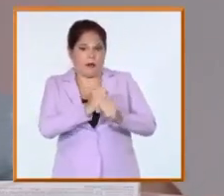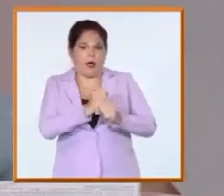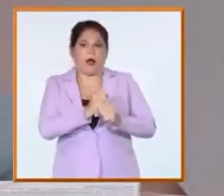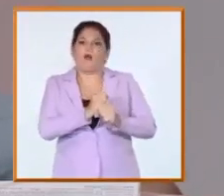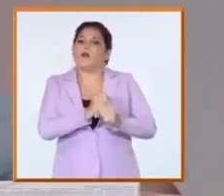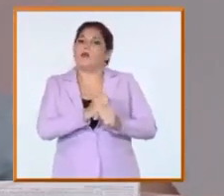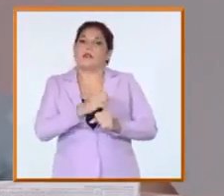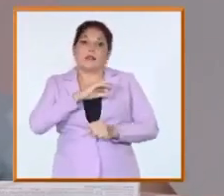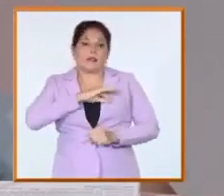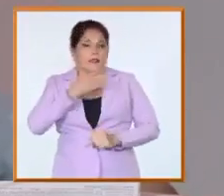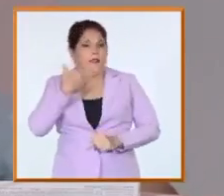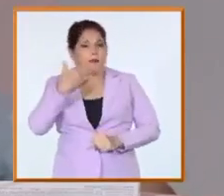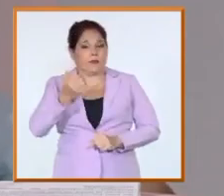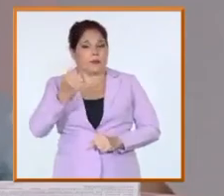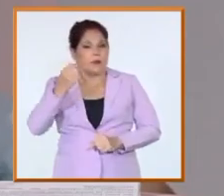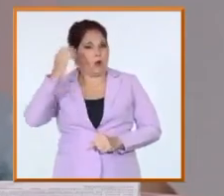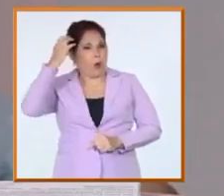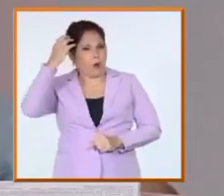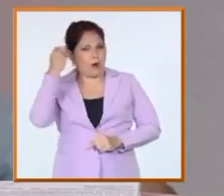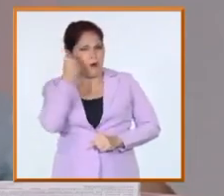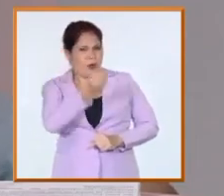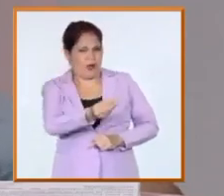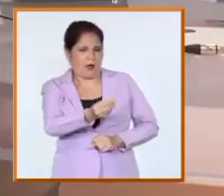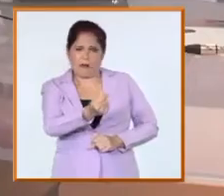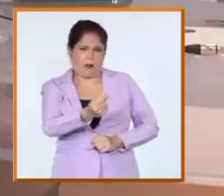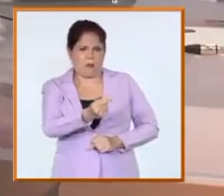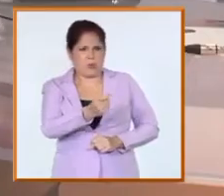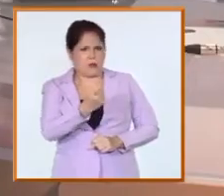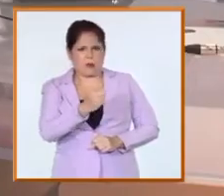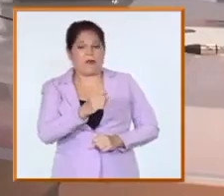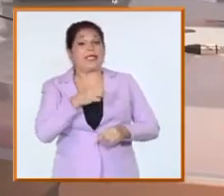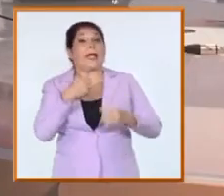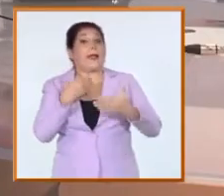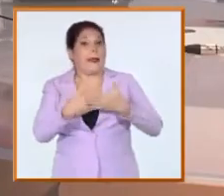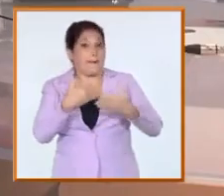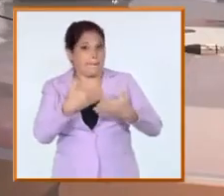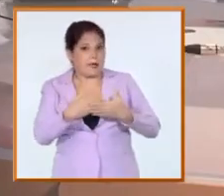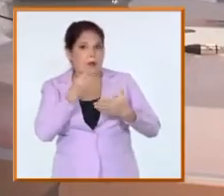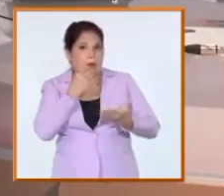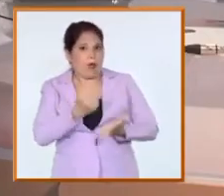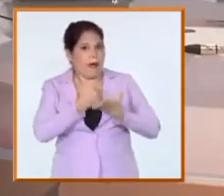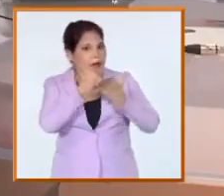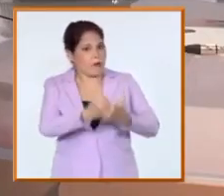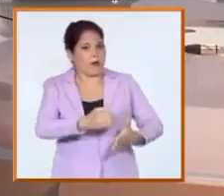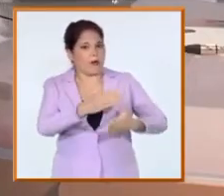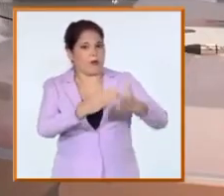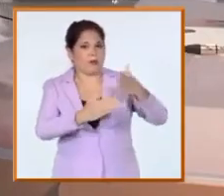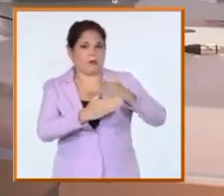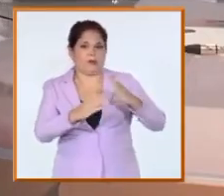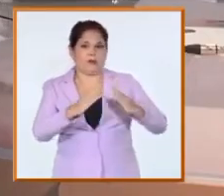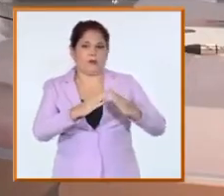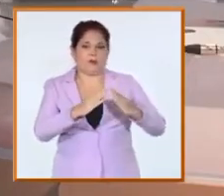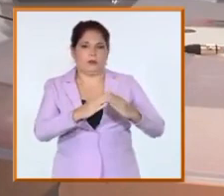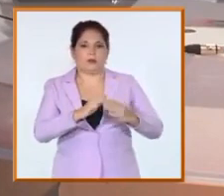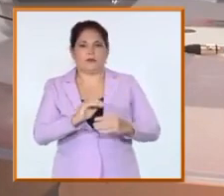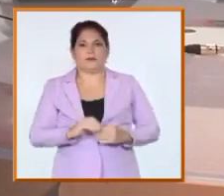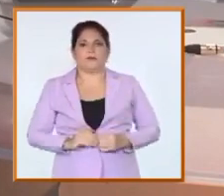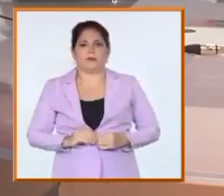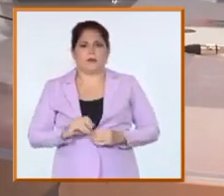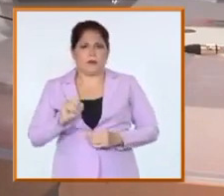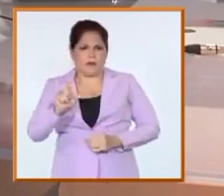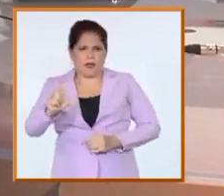del estado de los gastos que está teniendo en la vivienda que son altos gastos y hay que compatibilizar eso recuerdo que a finales de diciembre hacemos un